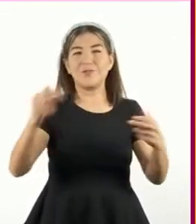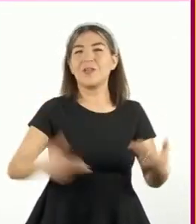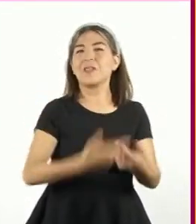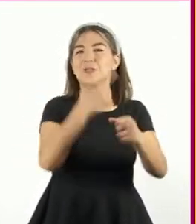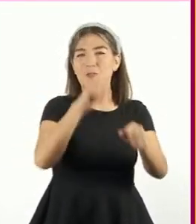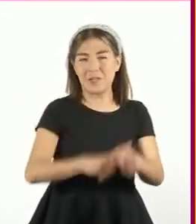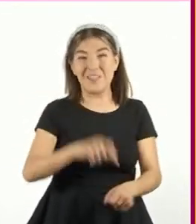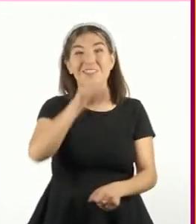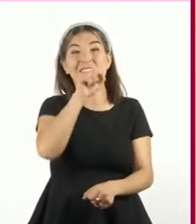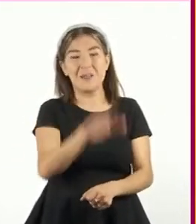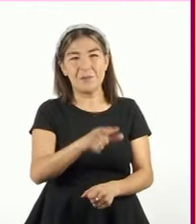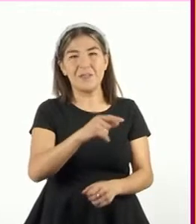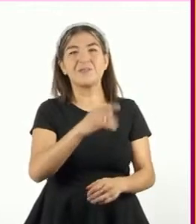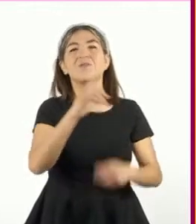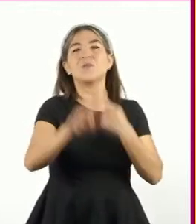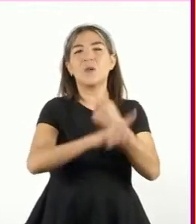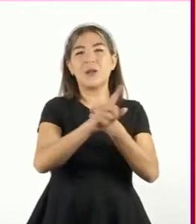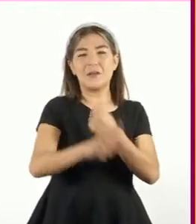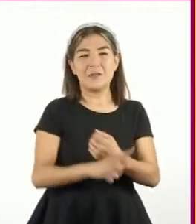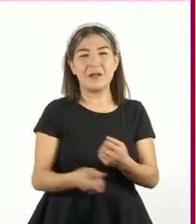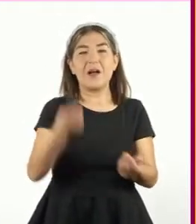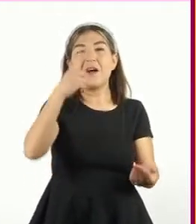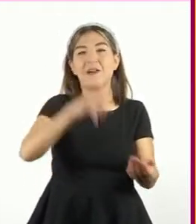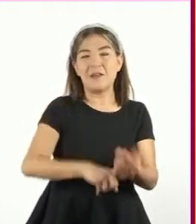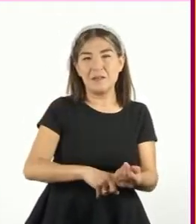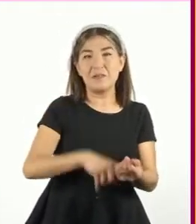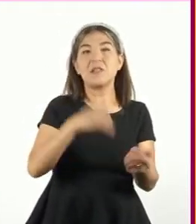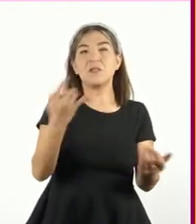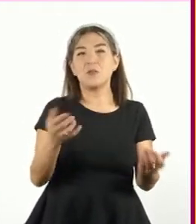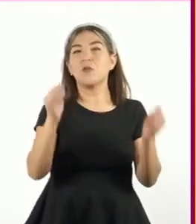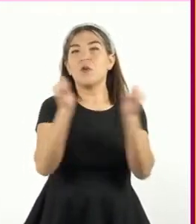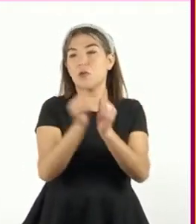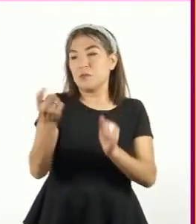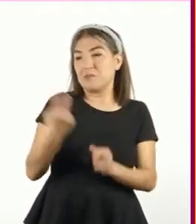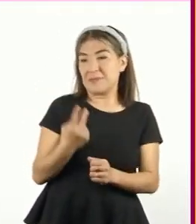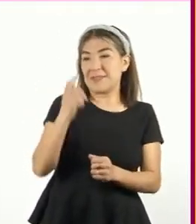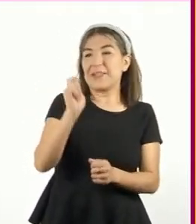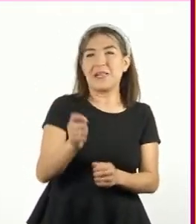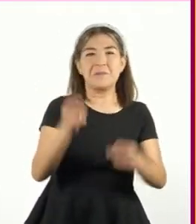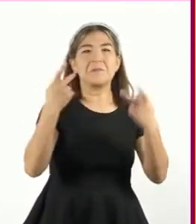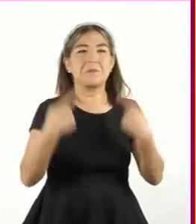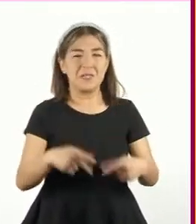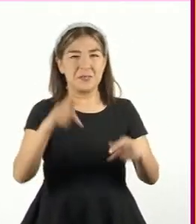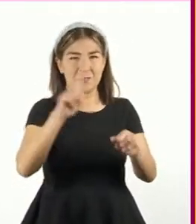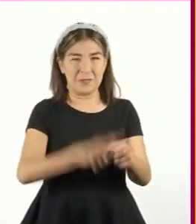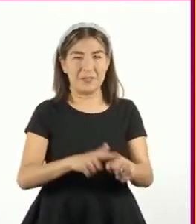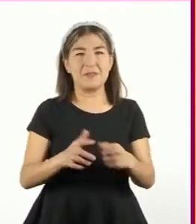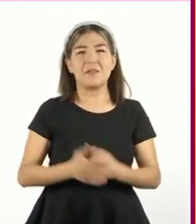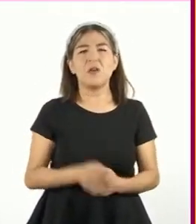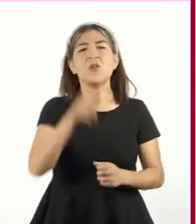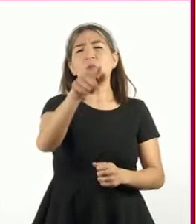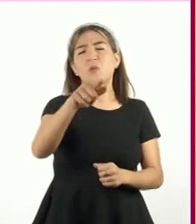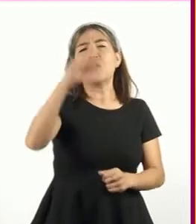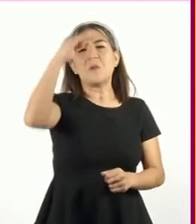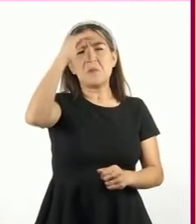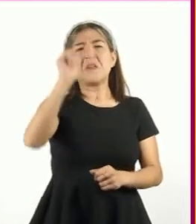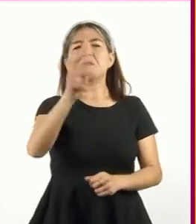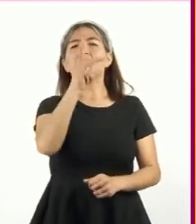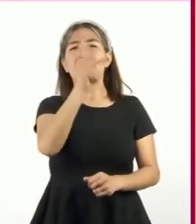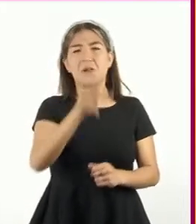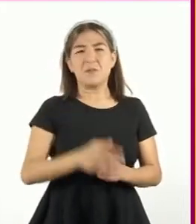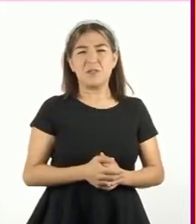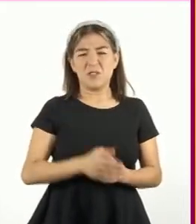y hasta de conflictos intra e interpersonales. ¿En qué piensan ustedes cuando escuchan la